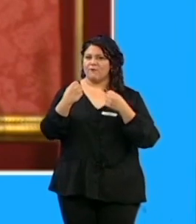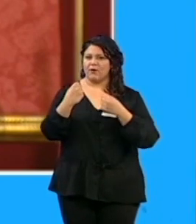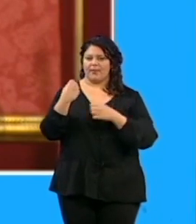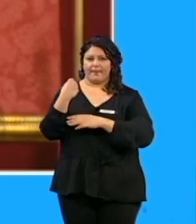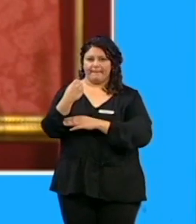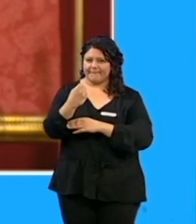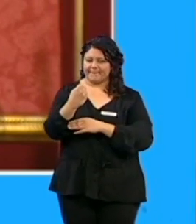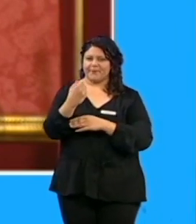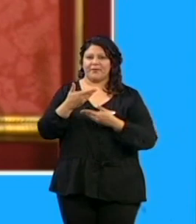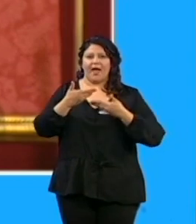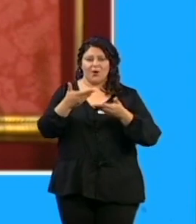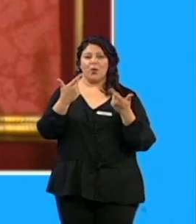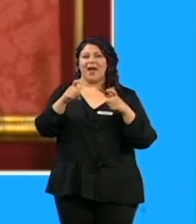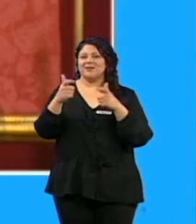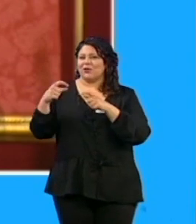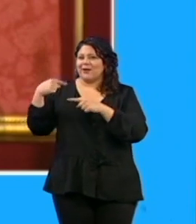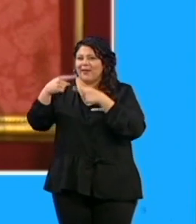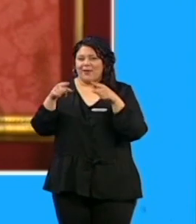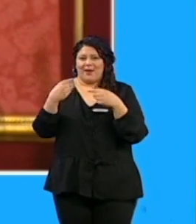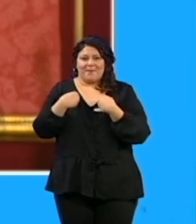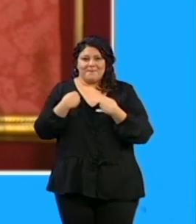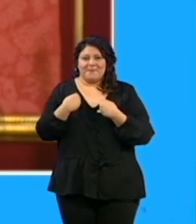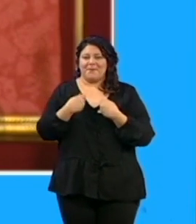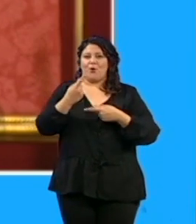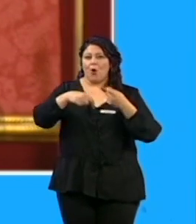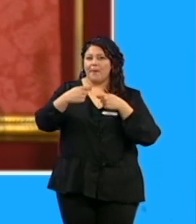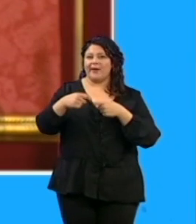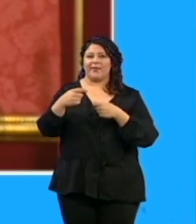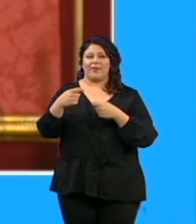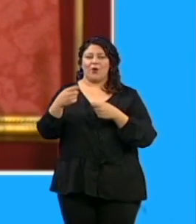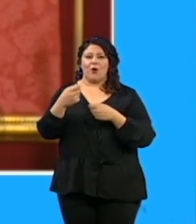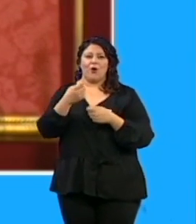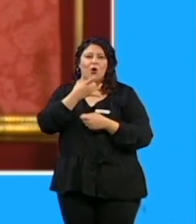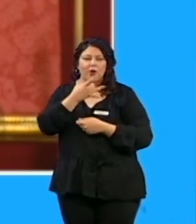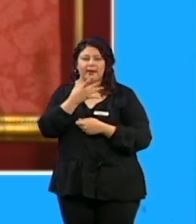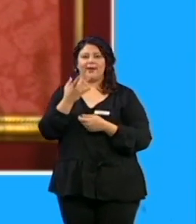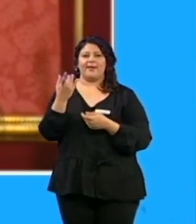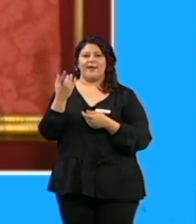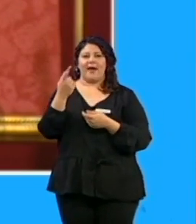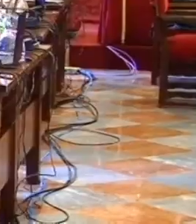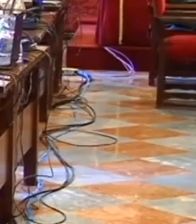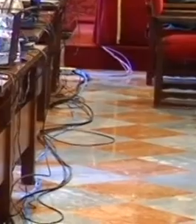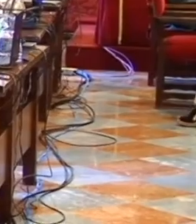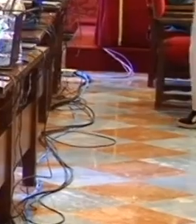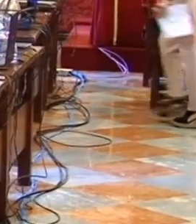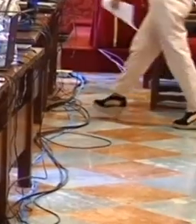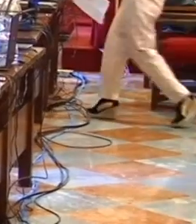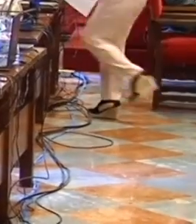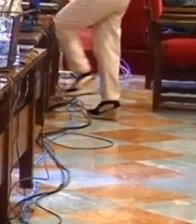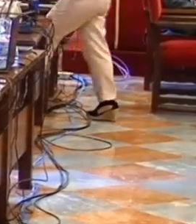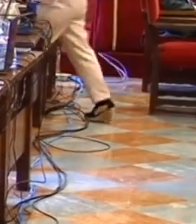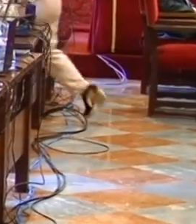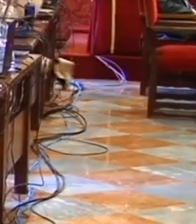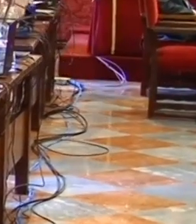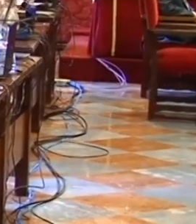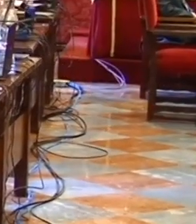ayuda a sectores tradicionales como el comercio, la hostelería, el turismo, que necesitan de calidad y de excelencia. El portavoz municipal